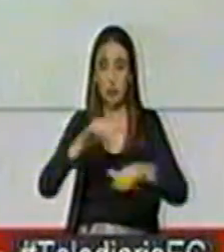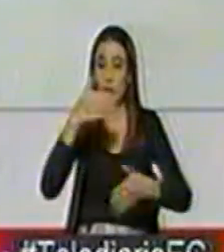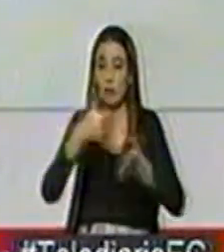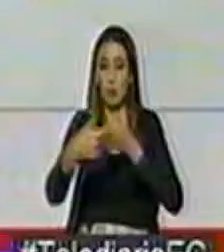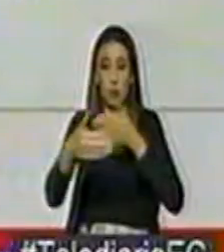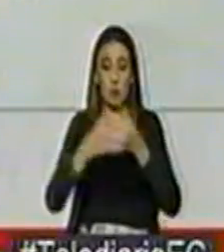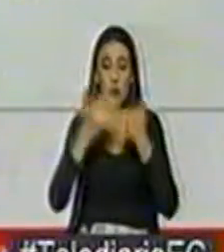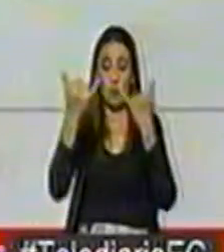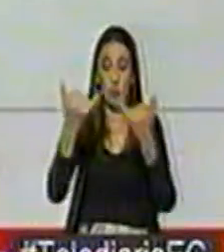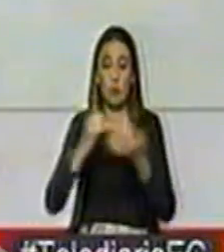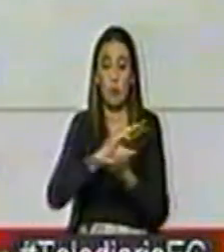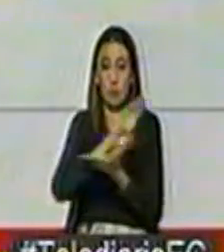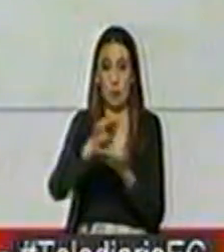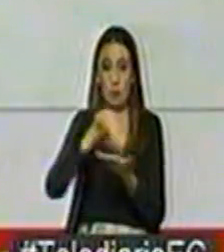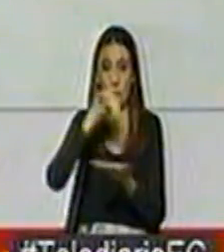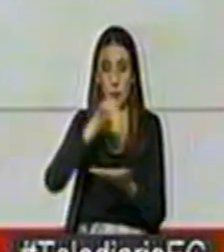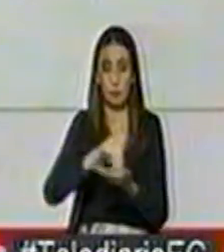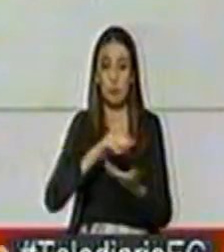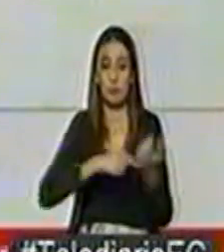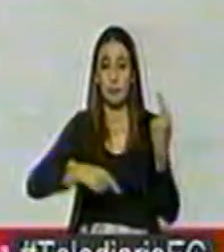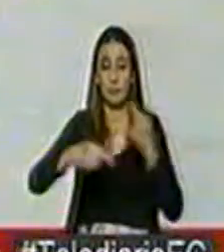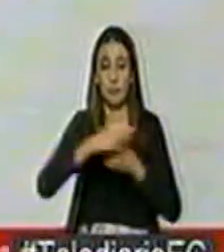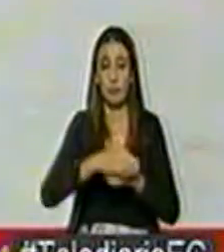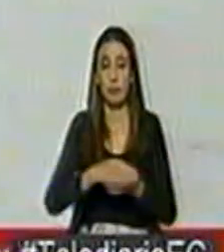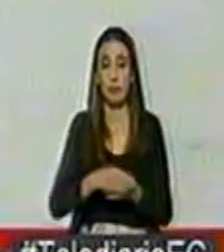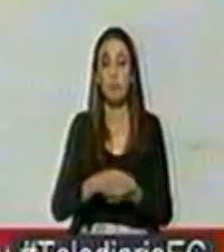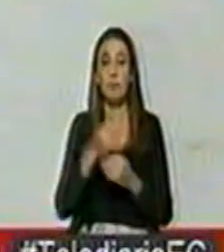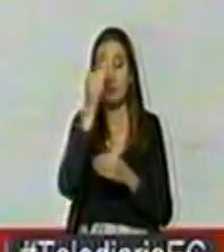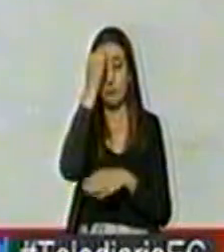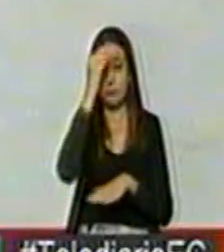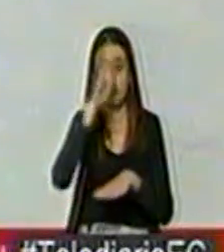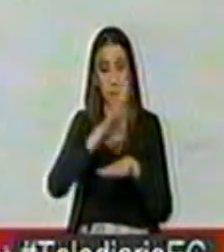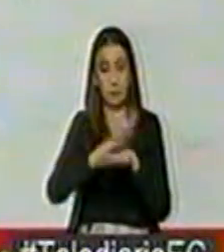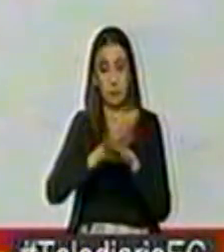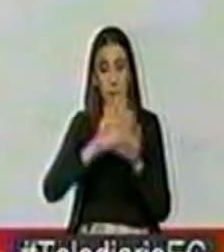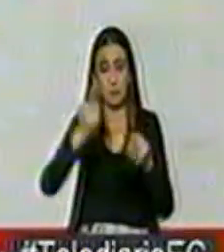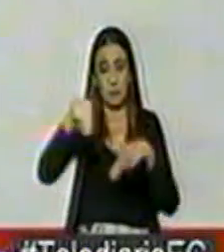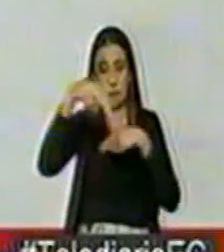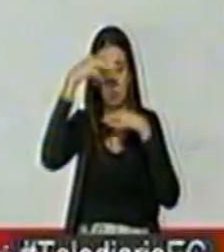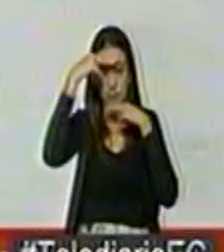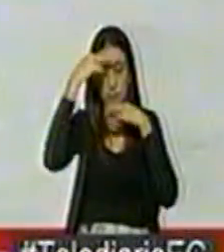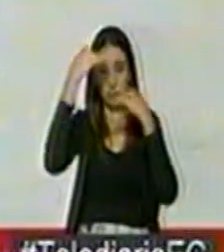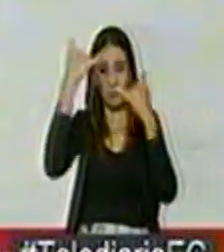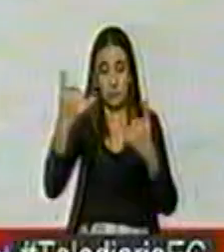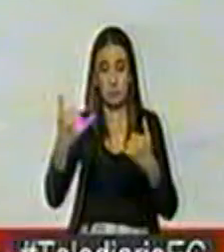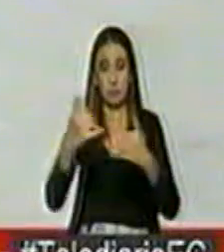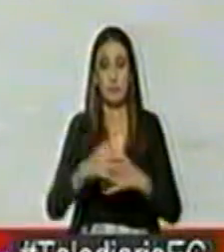esta provincia y ciudad manabita. Sigues tú, Sofía, para cerrar Telediario en esta